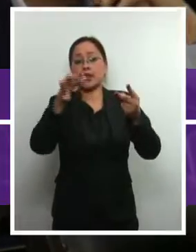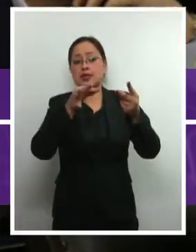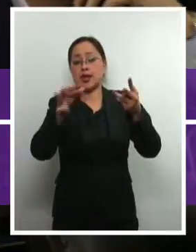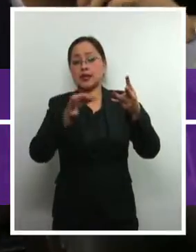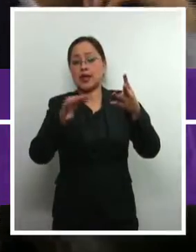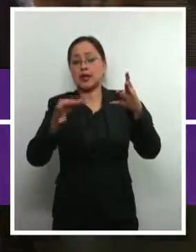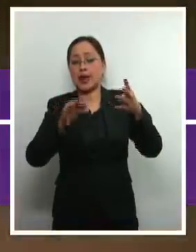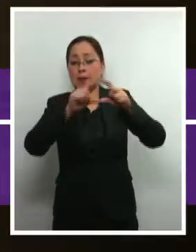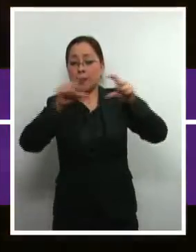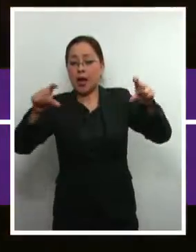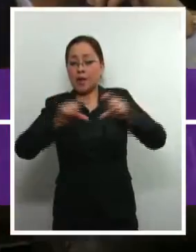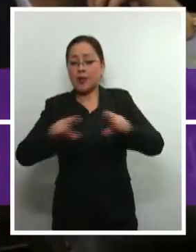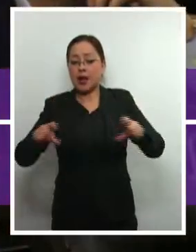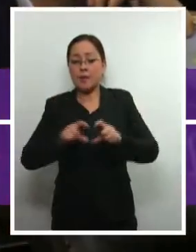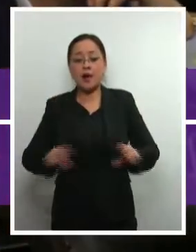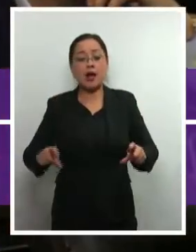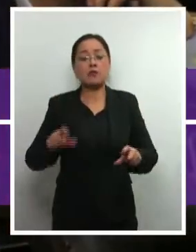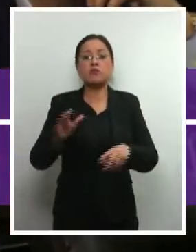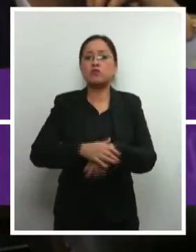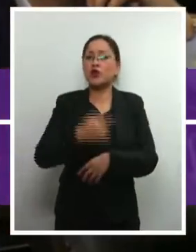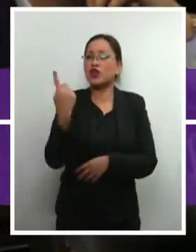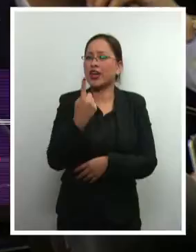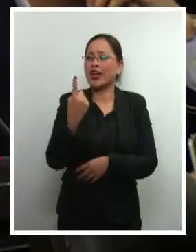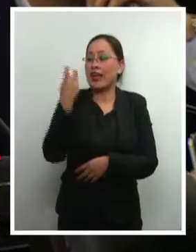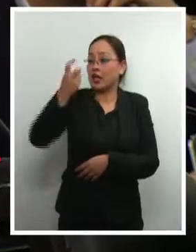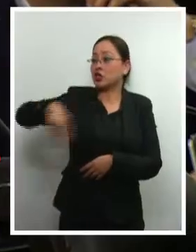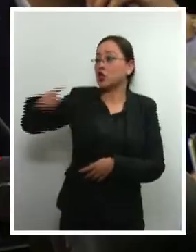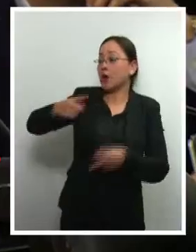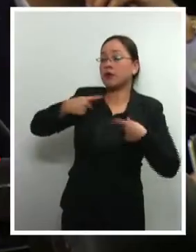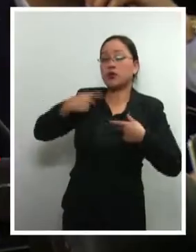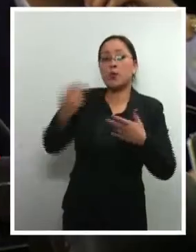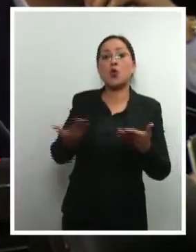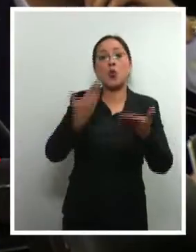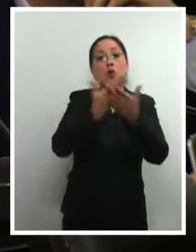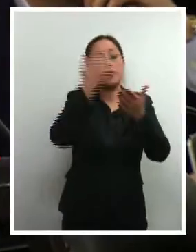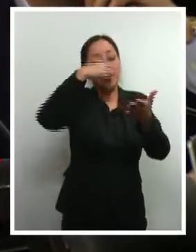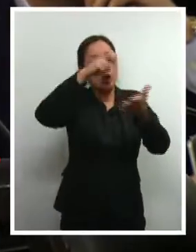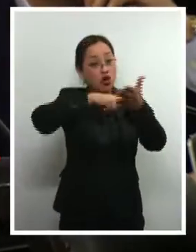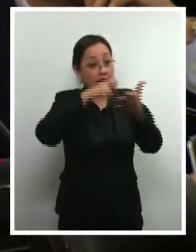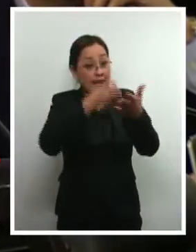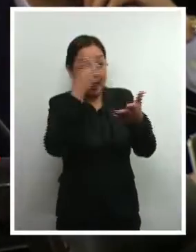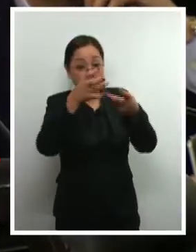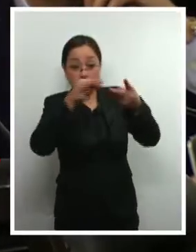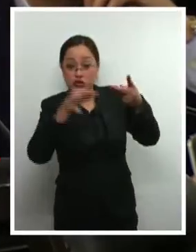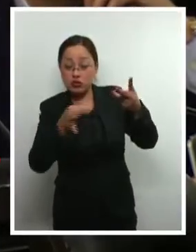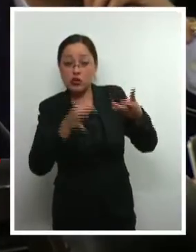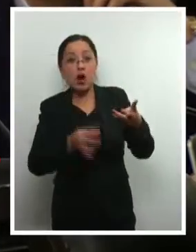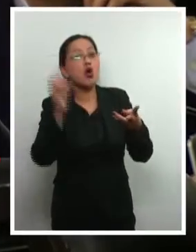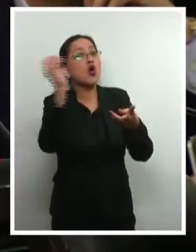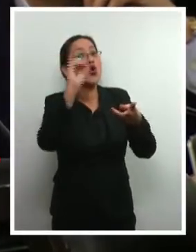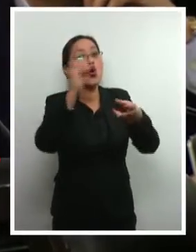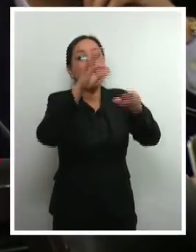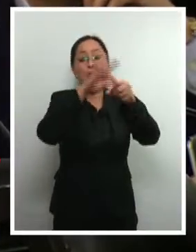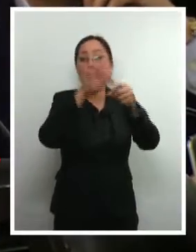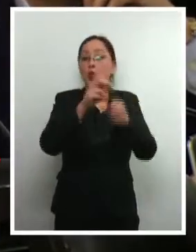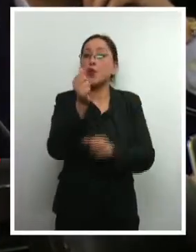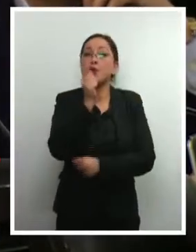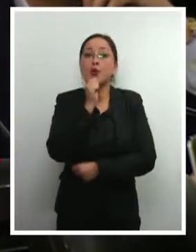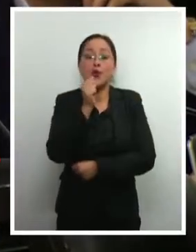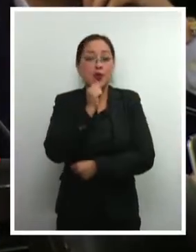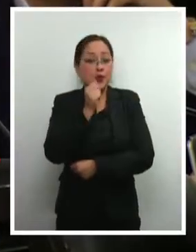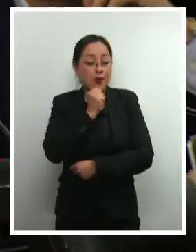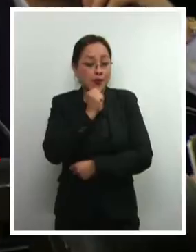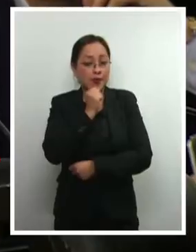cuales párrafos o numerales que han sido reservados? Esos no han sido